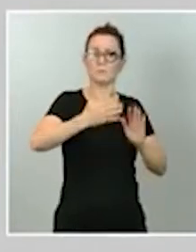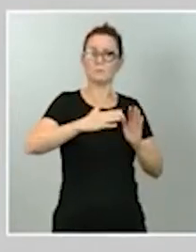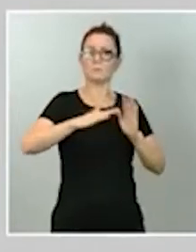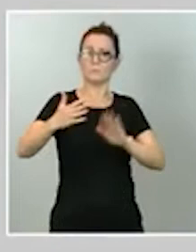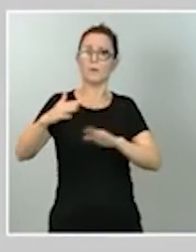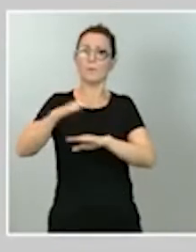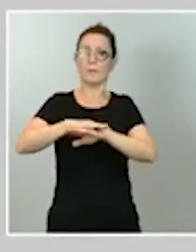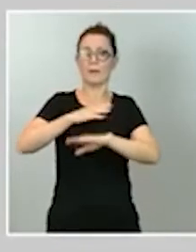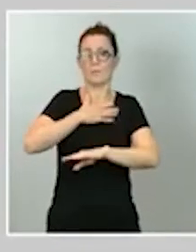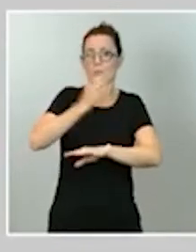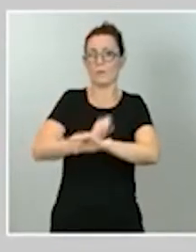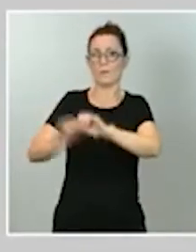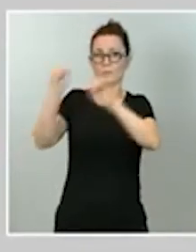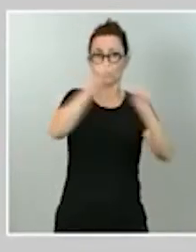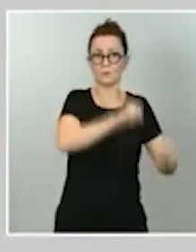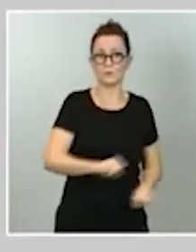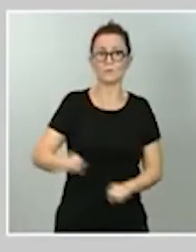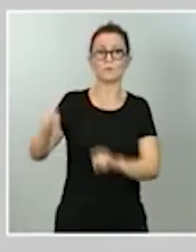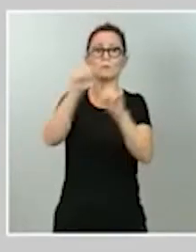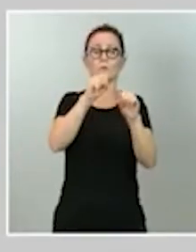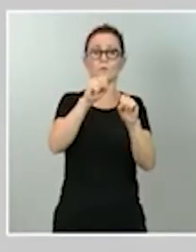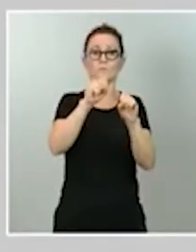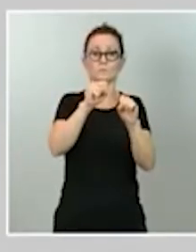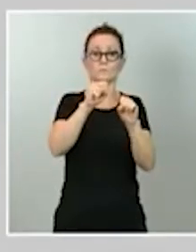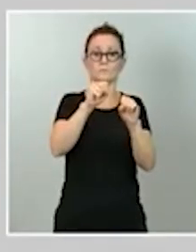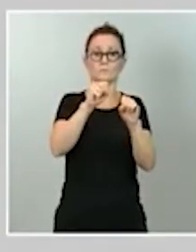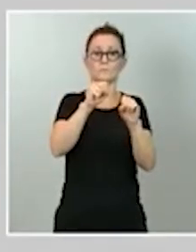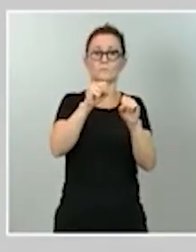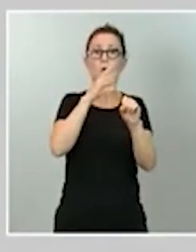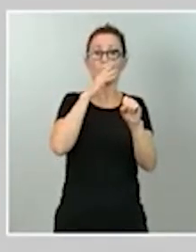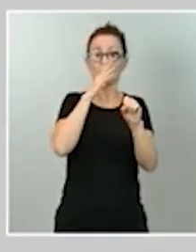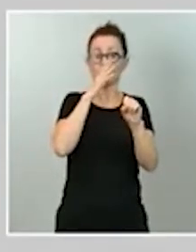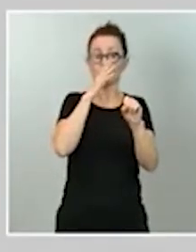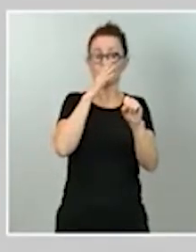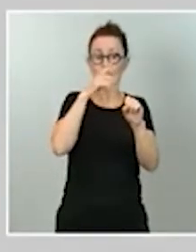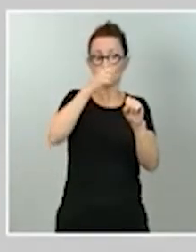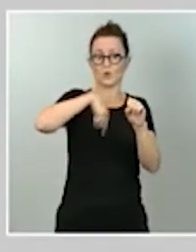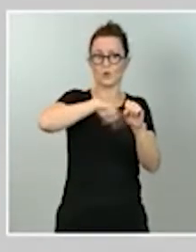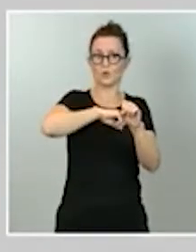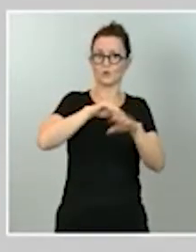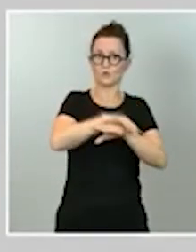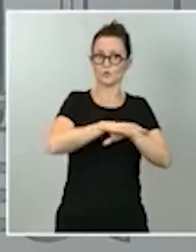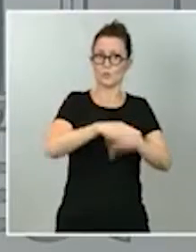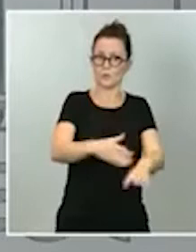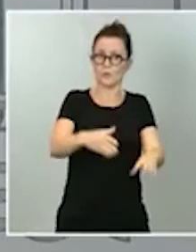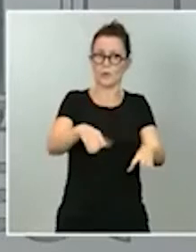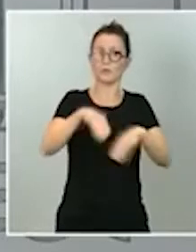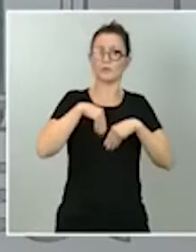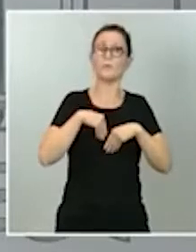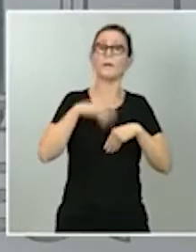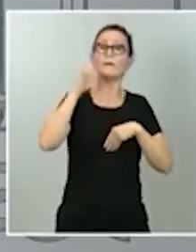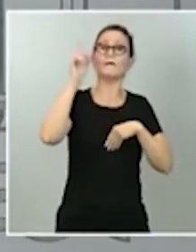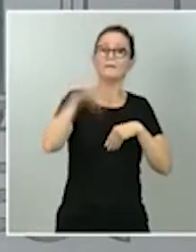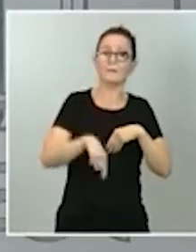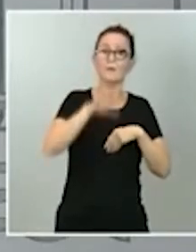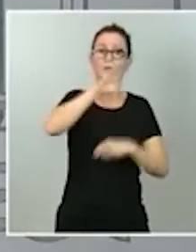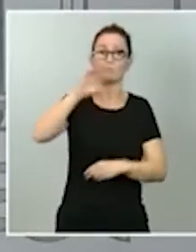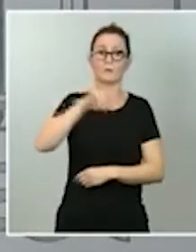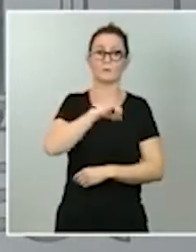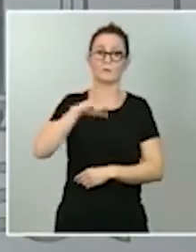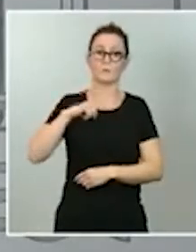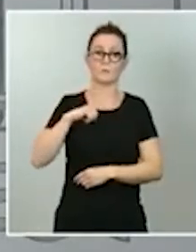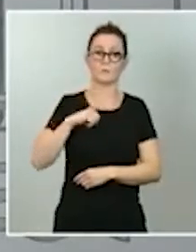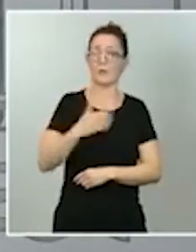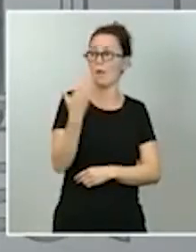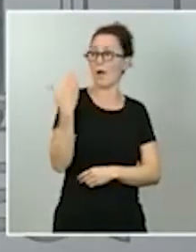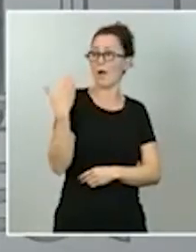que se está provocando por parte de este gobierno al igual que con las comunidades autónomas en las que en el día de ayer ofrece